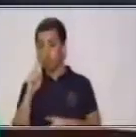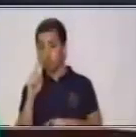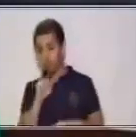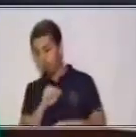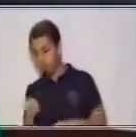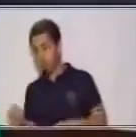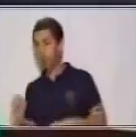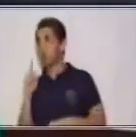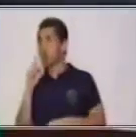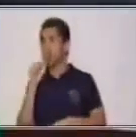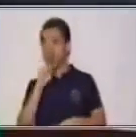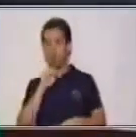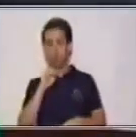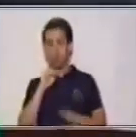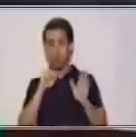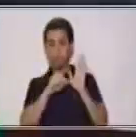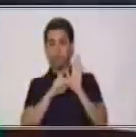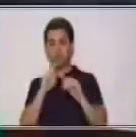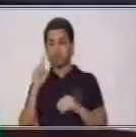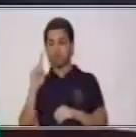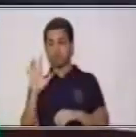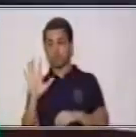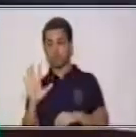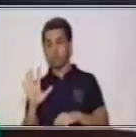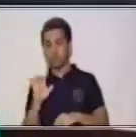dividido 1 menos 1 quinto.